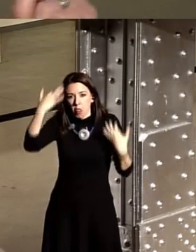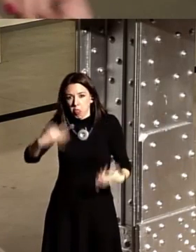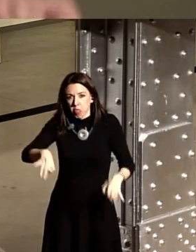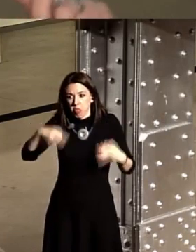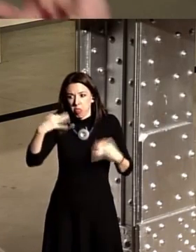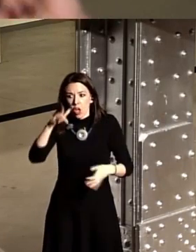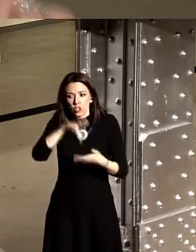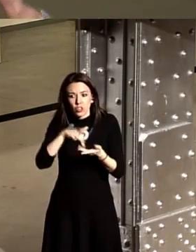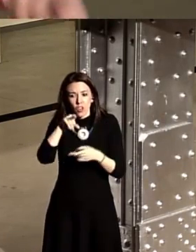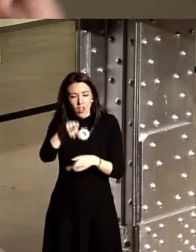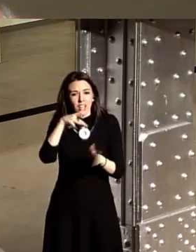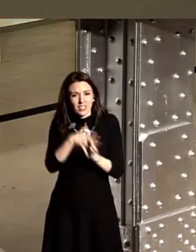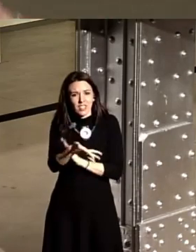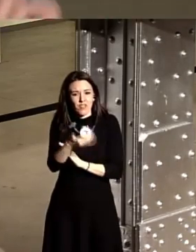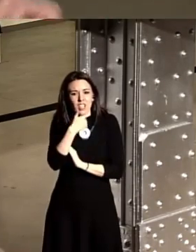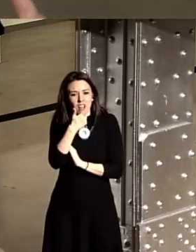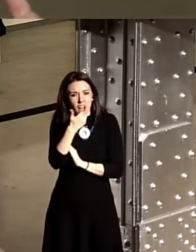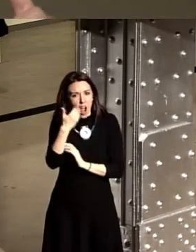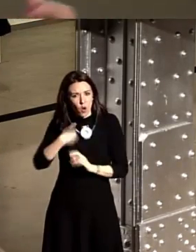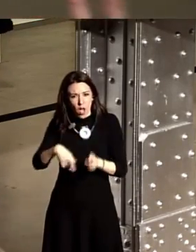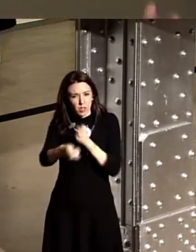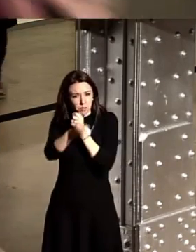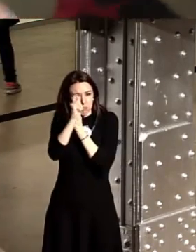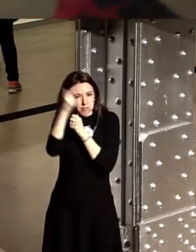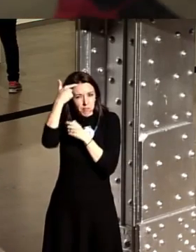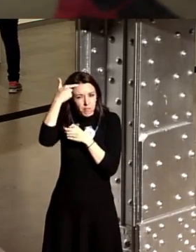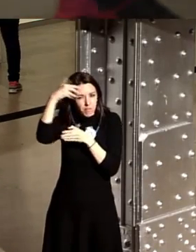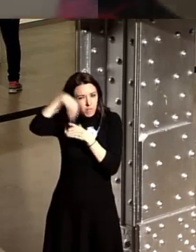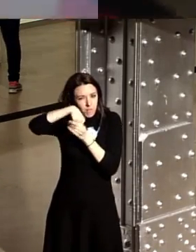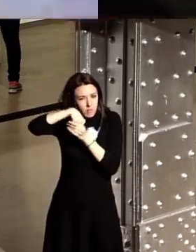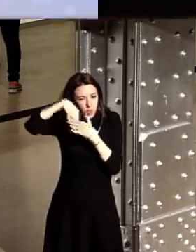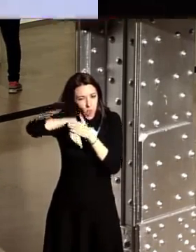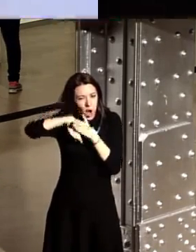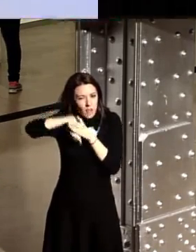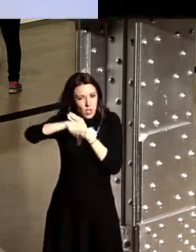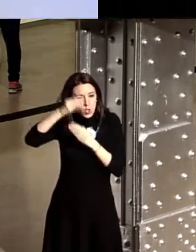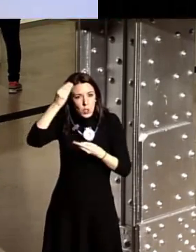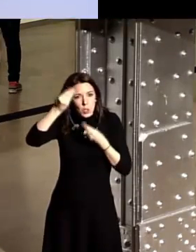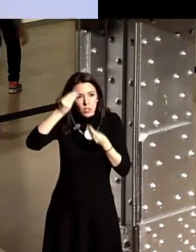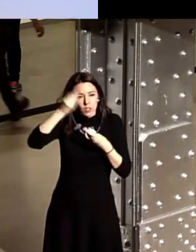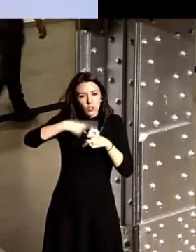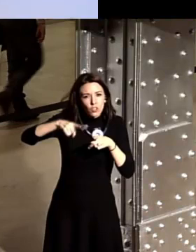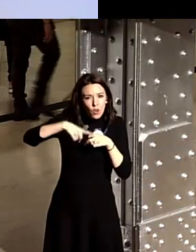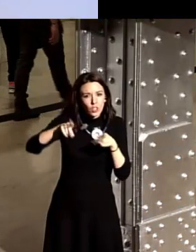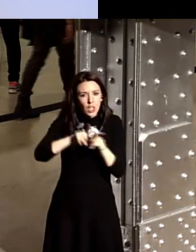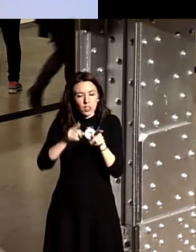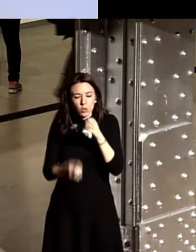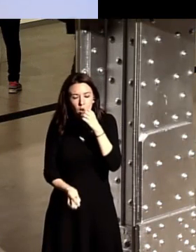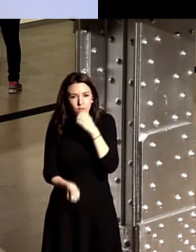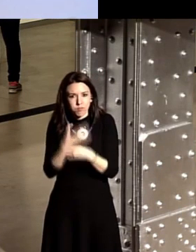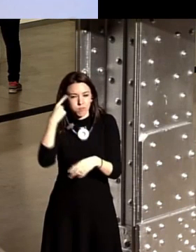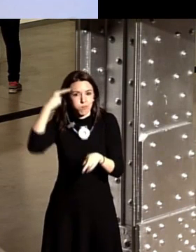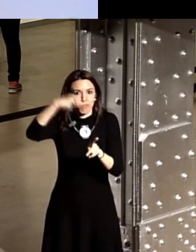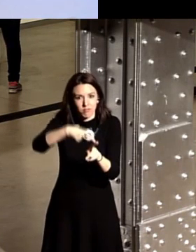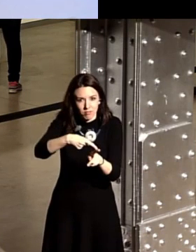es algo que se queda ahí en el fondo de la mente y cuando piensas en cosas aparece como una referencia. Yo